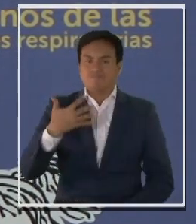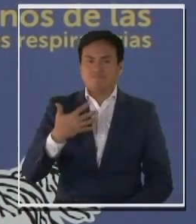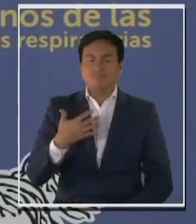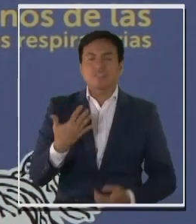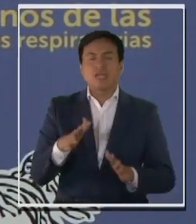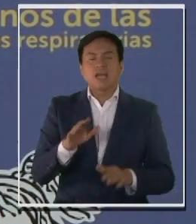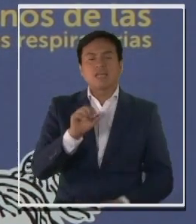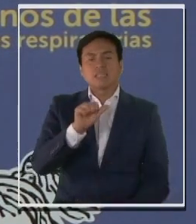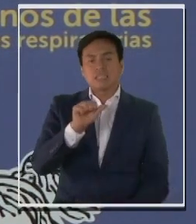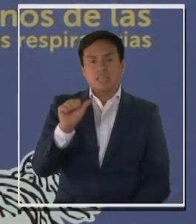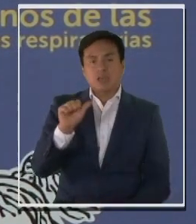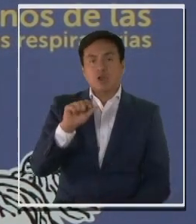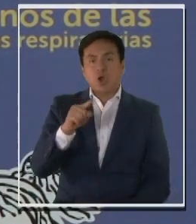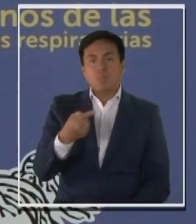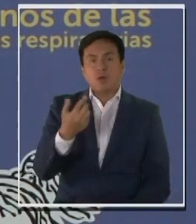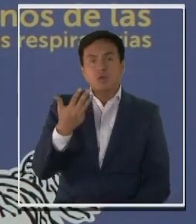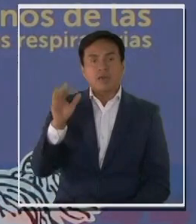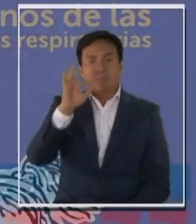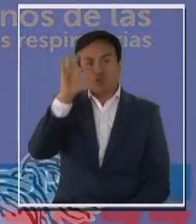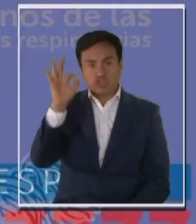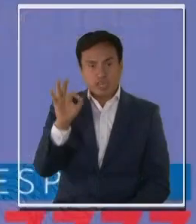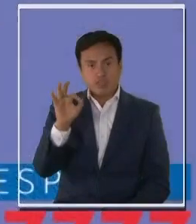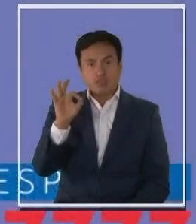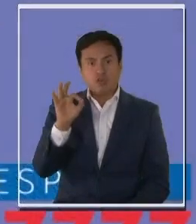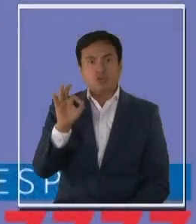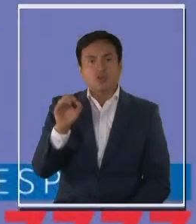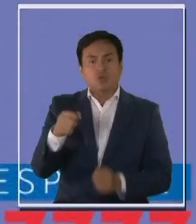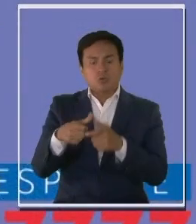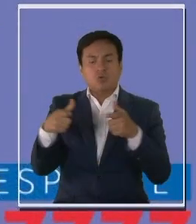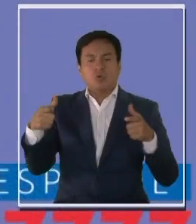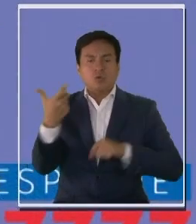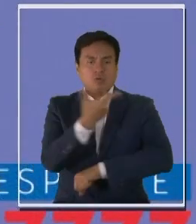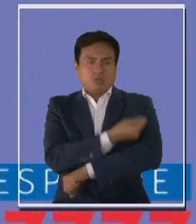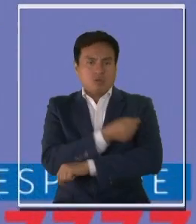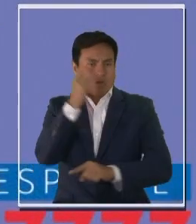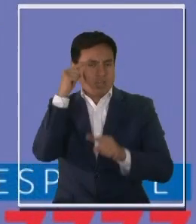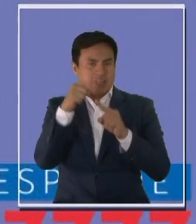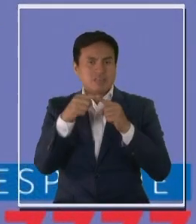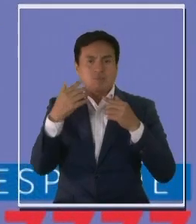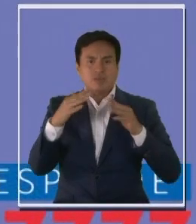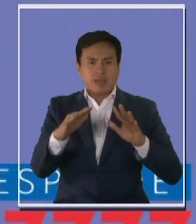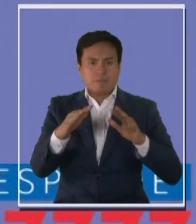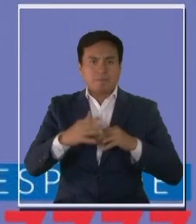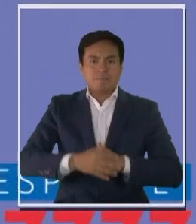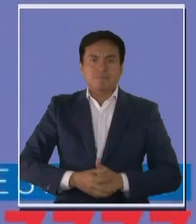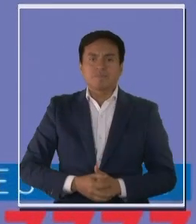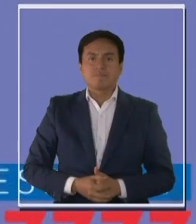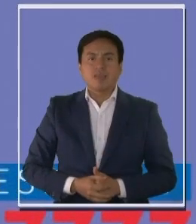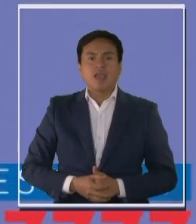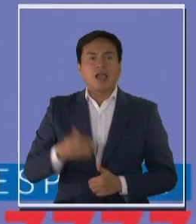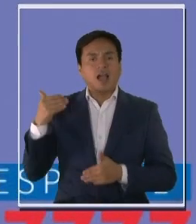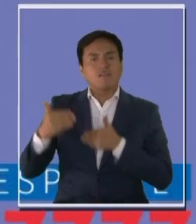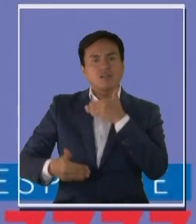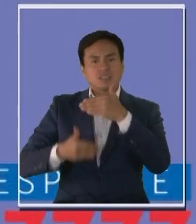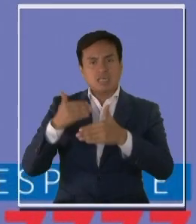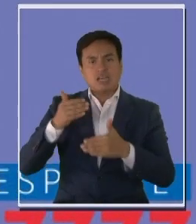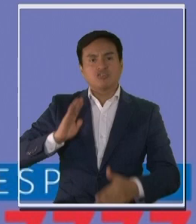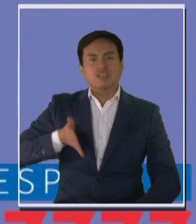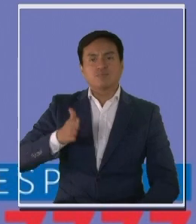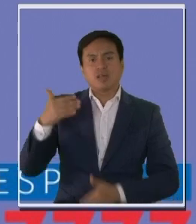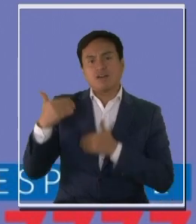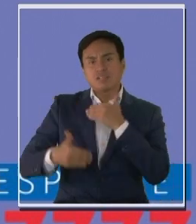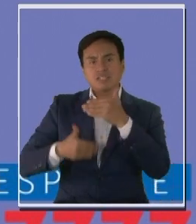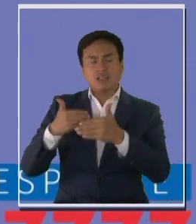llegado a un 66,9% de cobertura en la población objetivo hemos avanzado hemos seguido